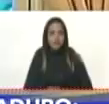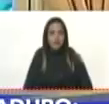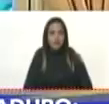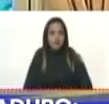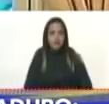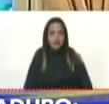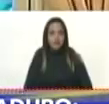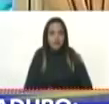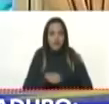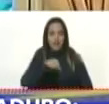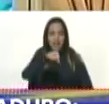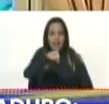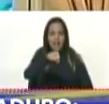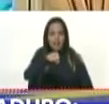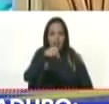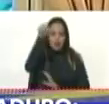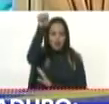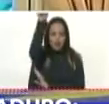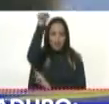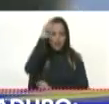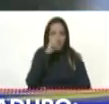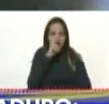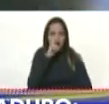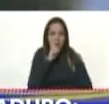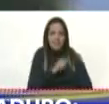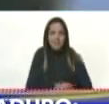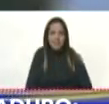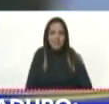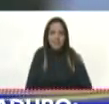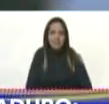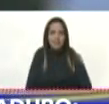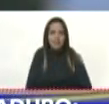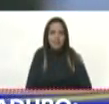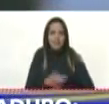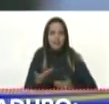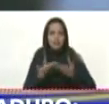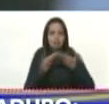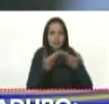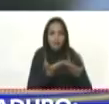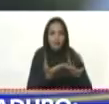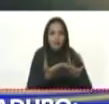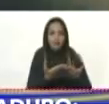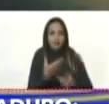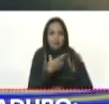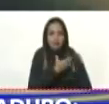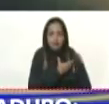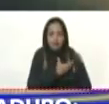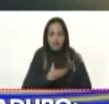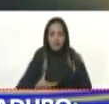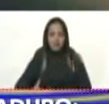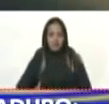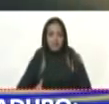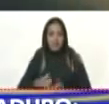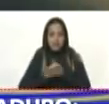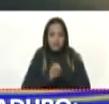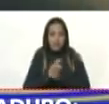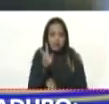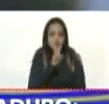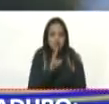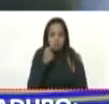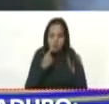El anillo es super bigote. Me lo regaló un jefe de Estado, amigo de Venezuela, y me dijo, tome